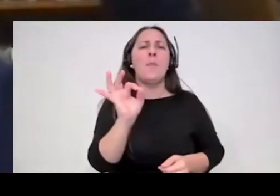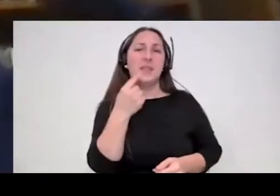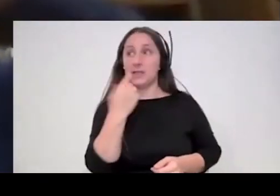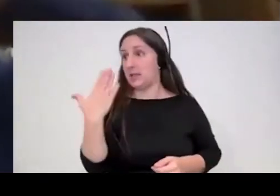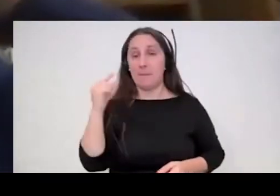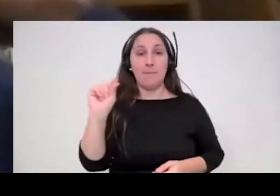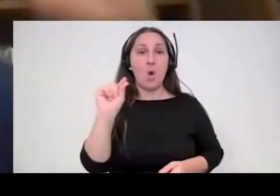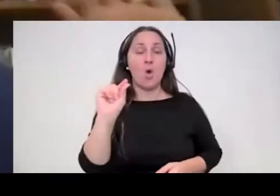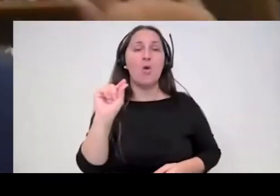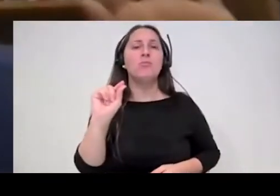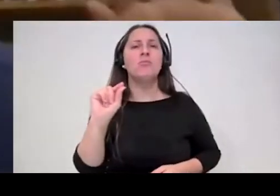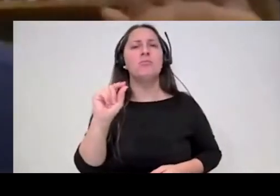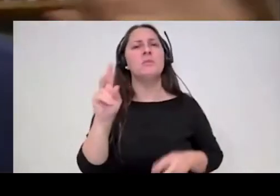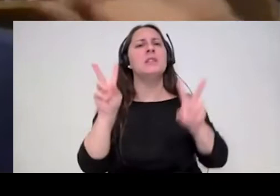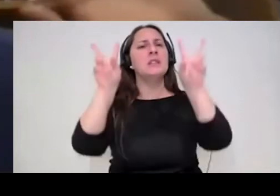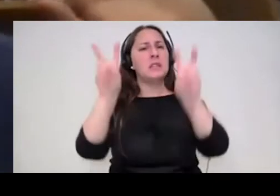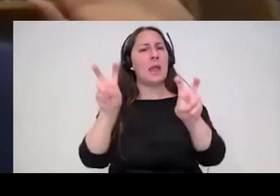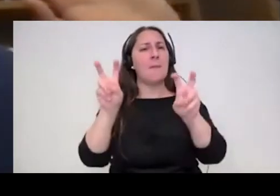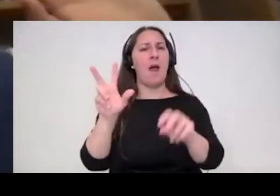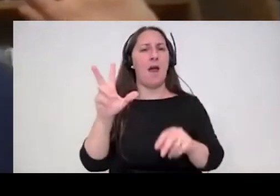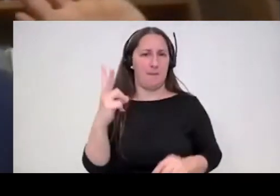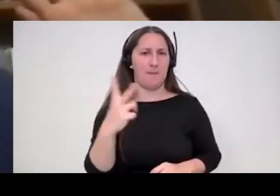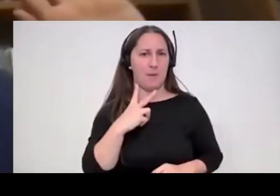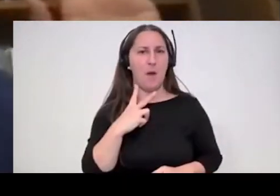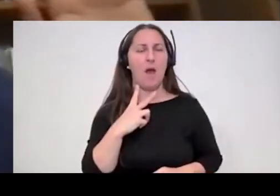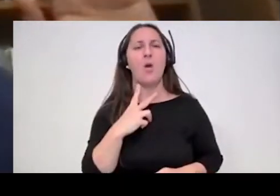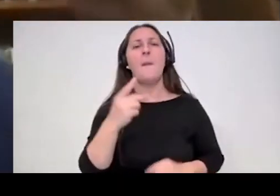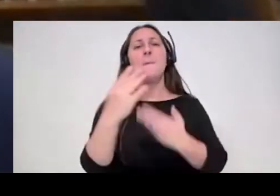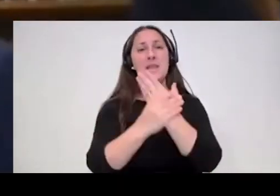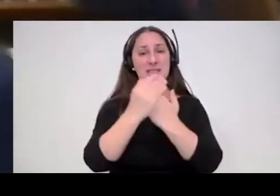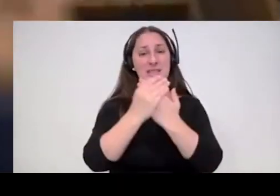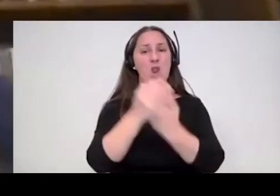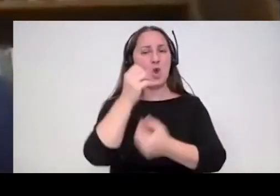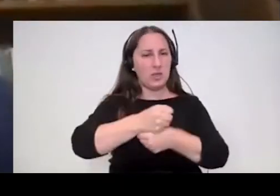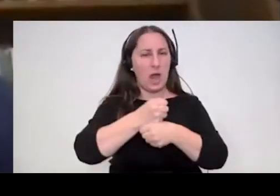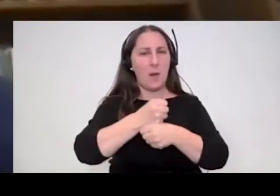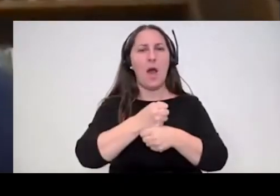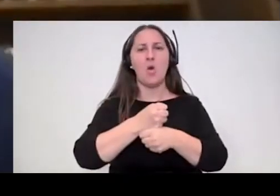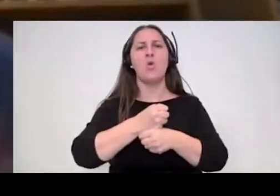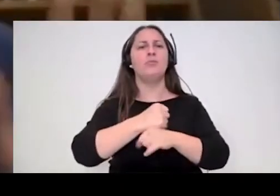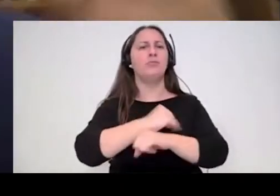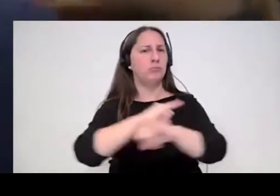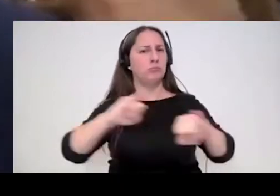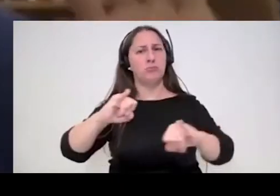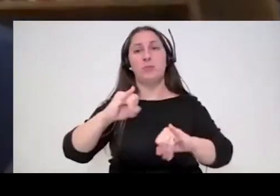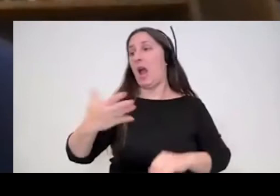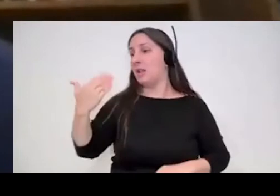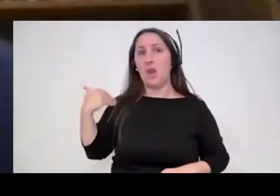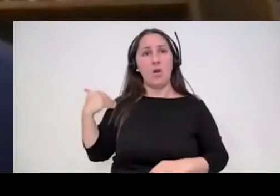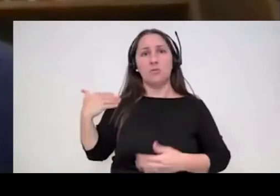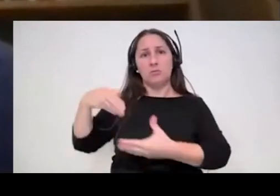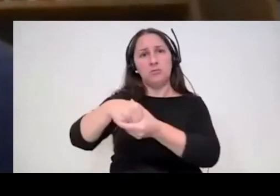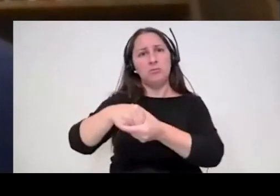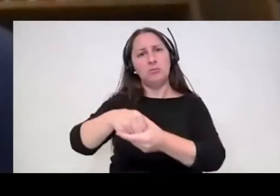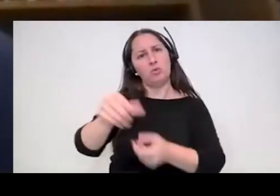esto es un tema privado, ¿no? O sea, el Ministerio de Trabajo, ¿no?, en la gestión anterior no tenía que intervenir, no, es un problema